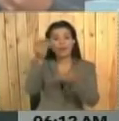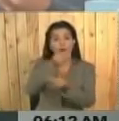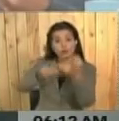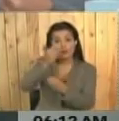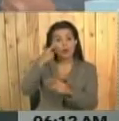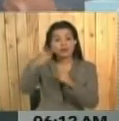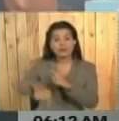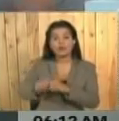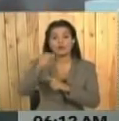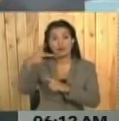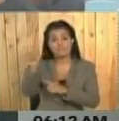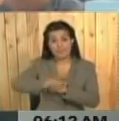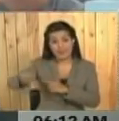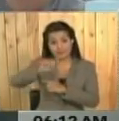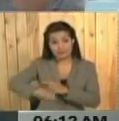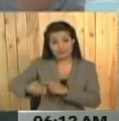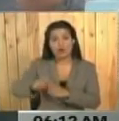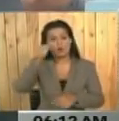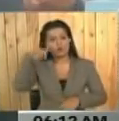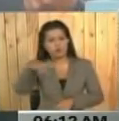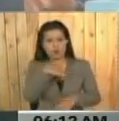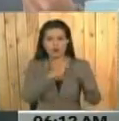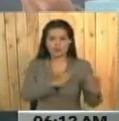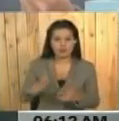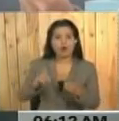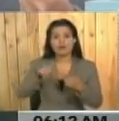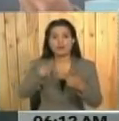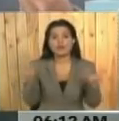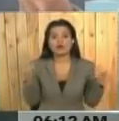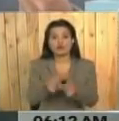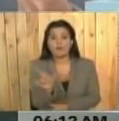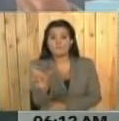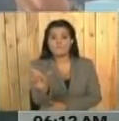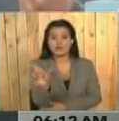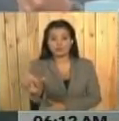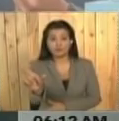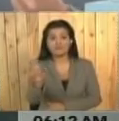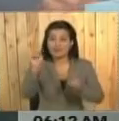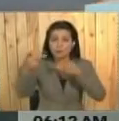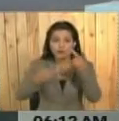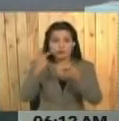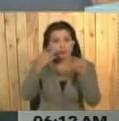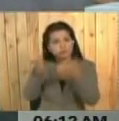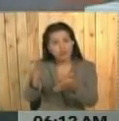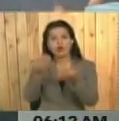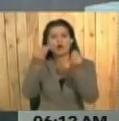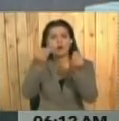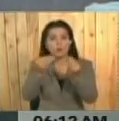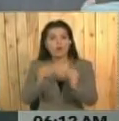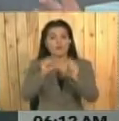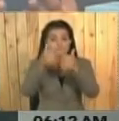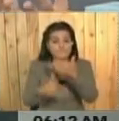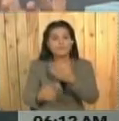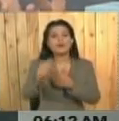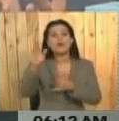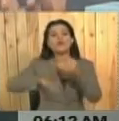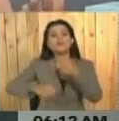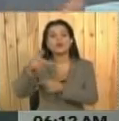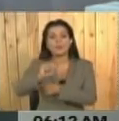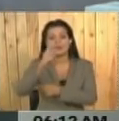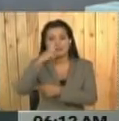último trimestre o sea pueblo organizado partido socialista Unido de Venezuela desde lo político como va a acompañar este último trimestre del año al gobierno para